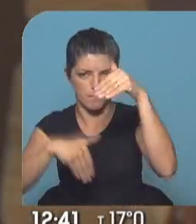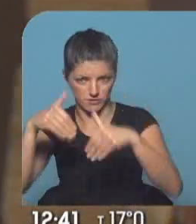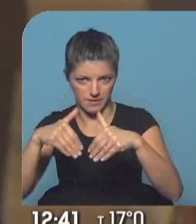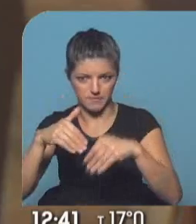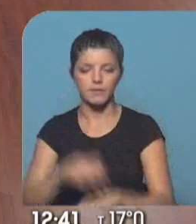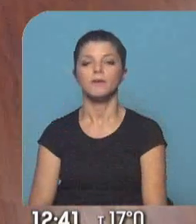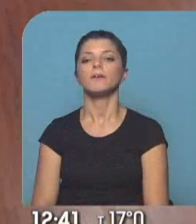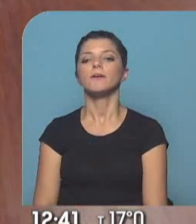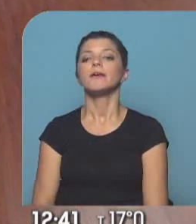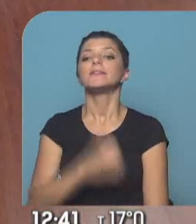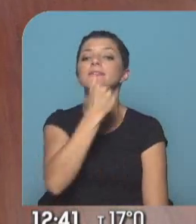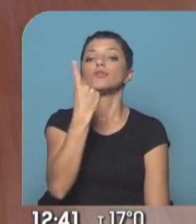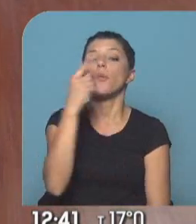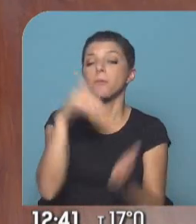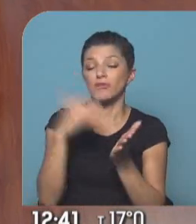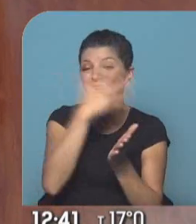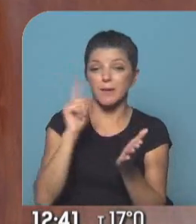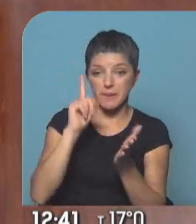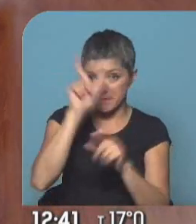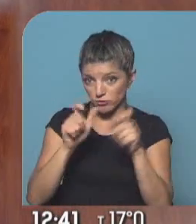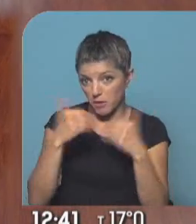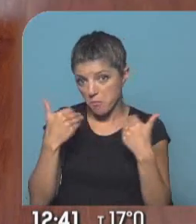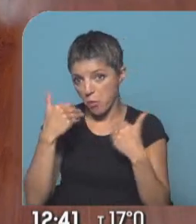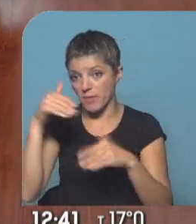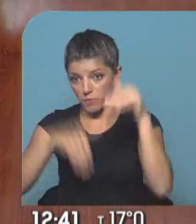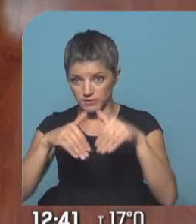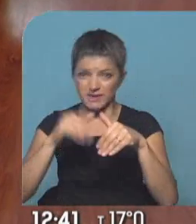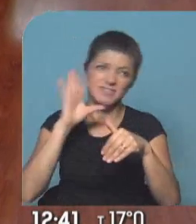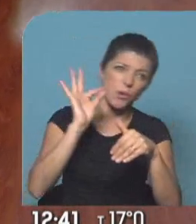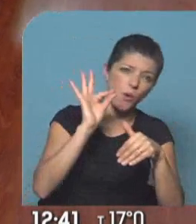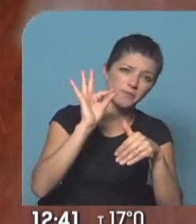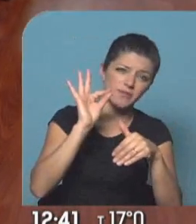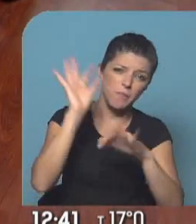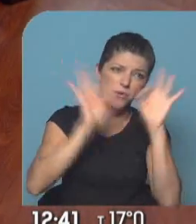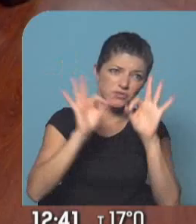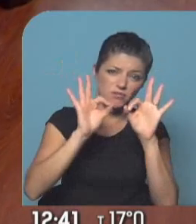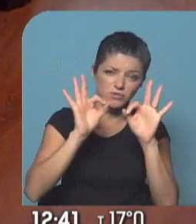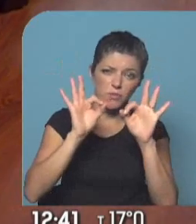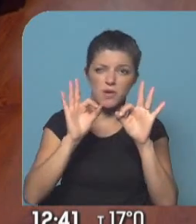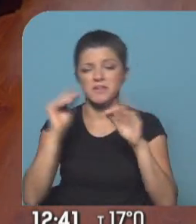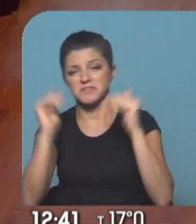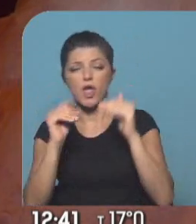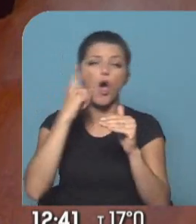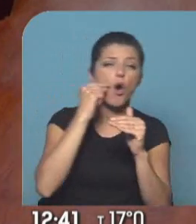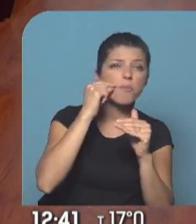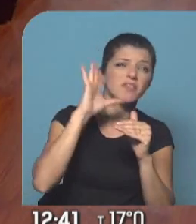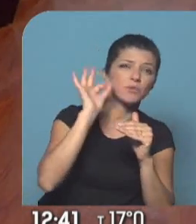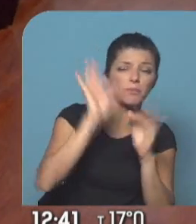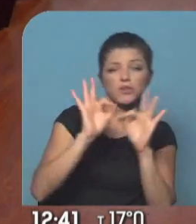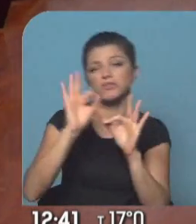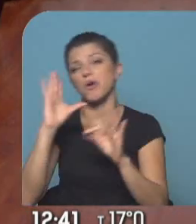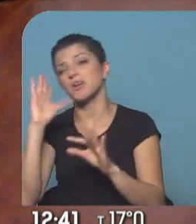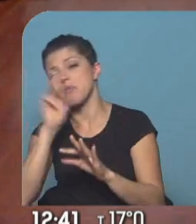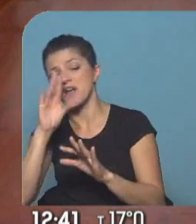medio de personas. La mitad más o menos es mujeres y la mitad es hombres, un poquito más de mujeres. Hay 22 millones que tienen